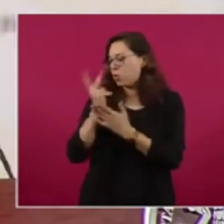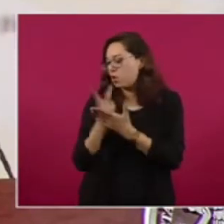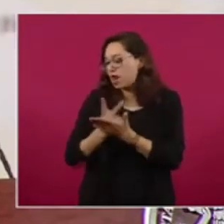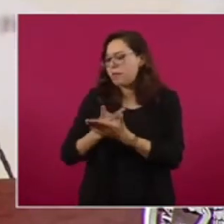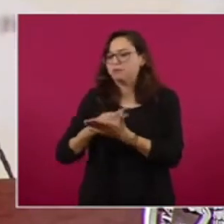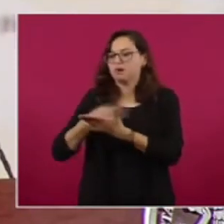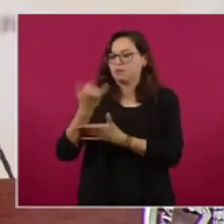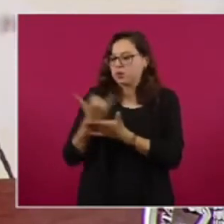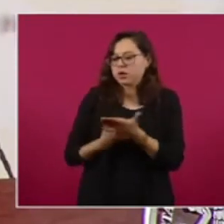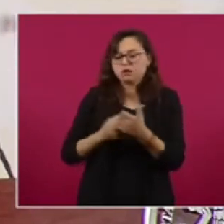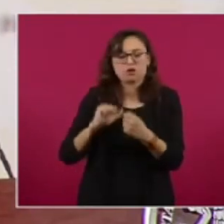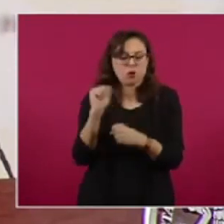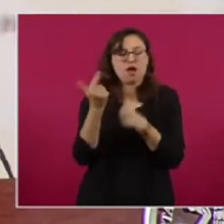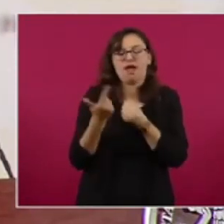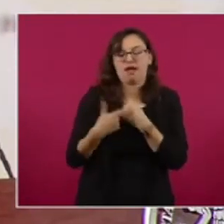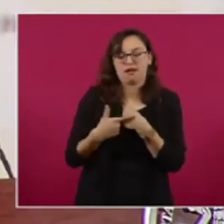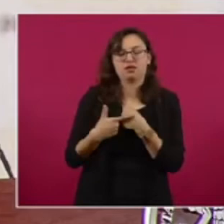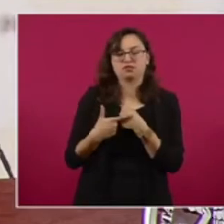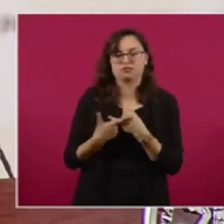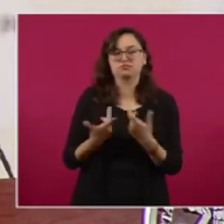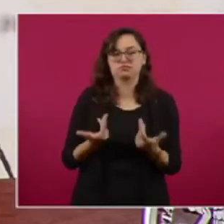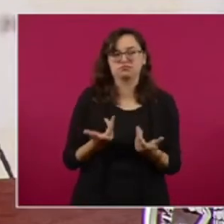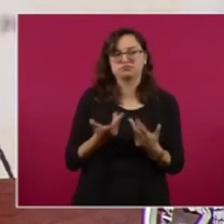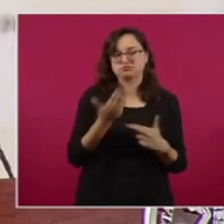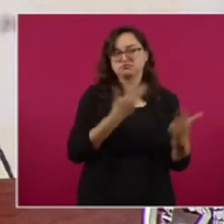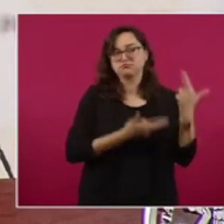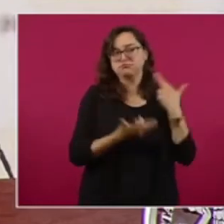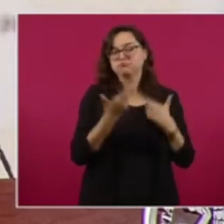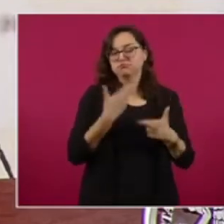hacer con su regreso.